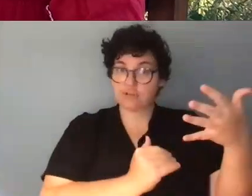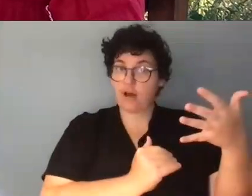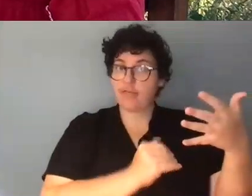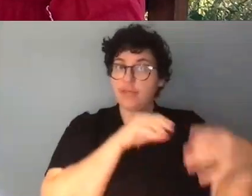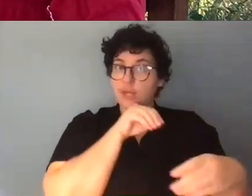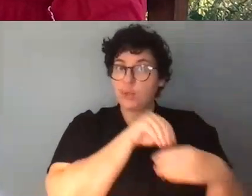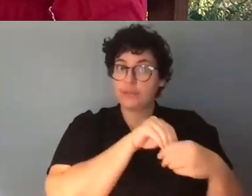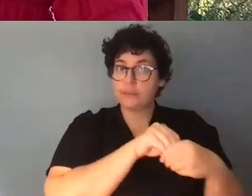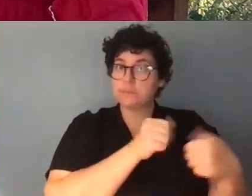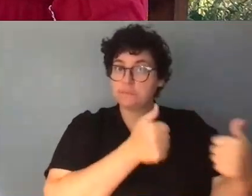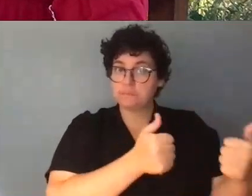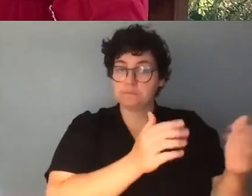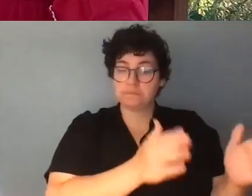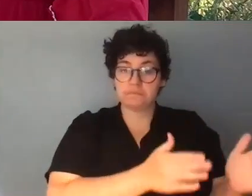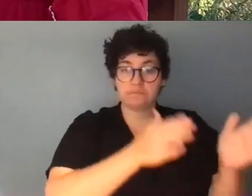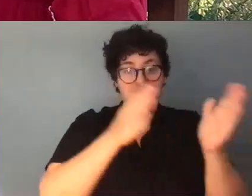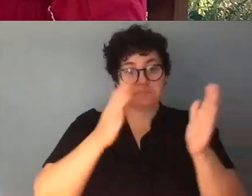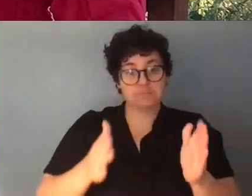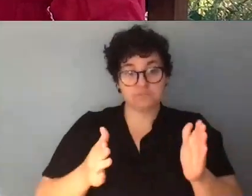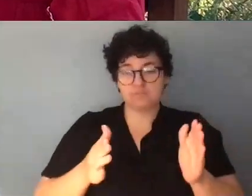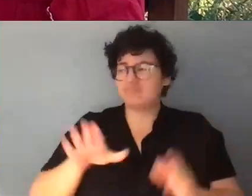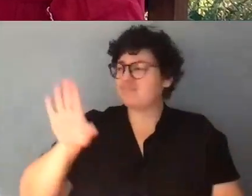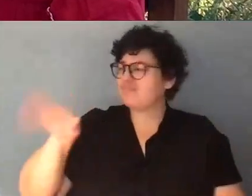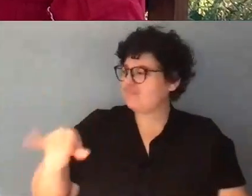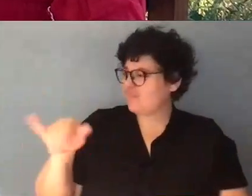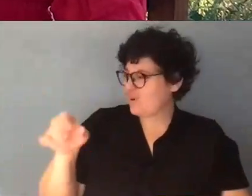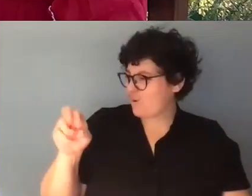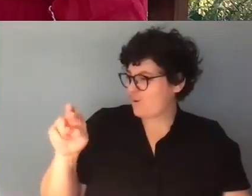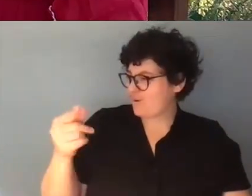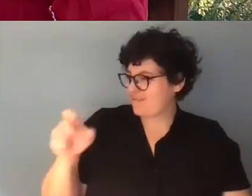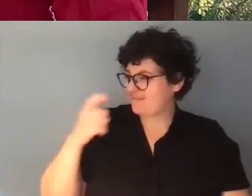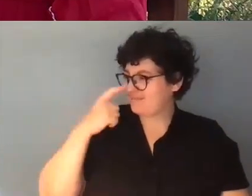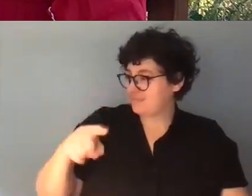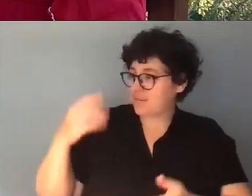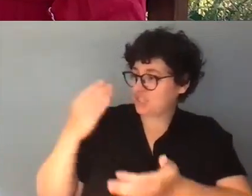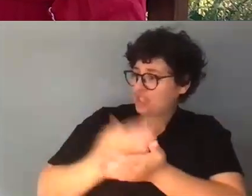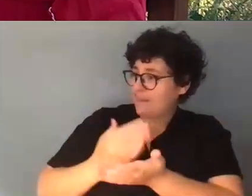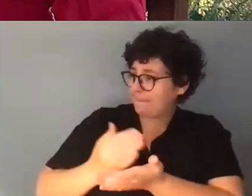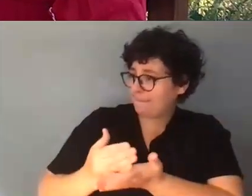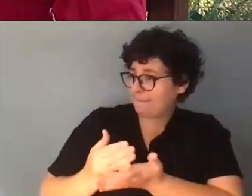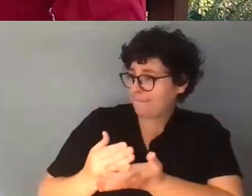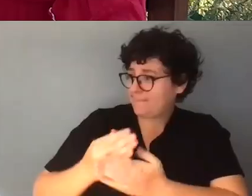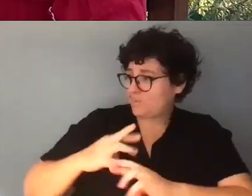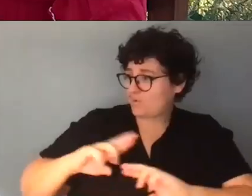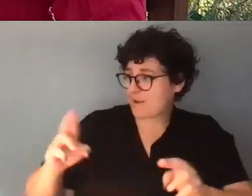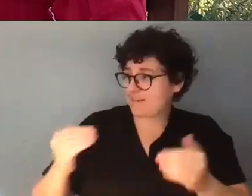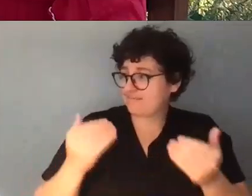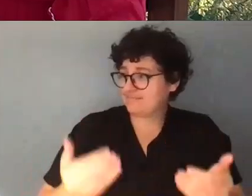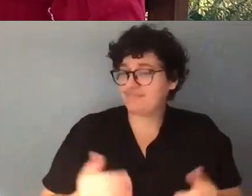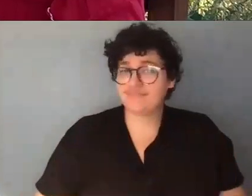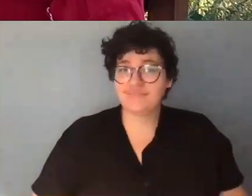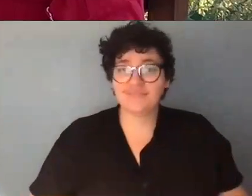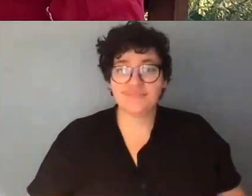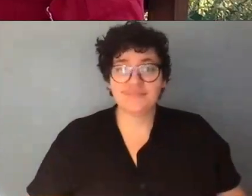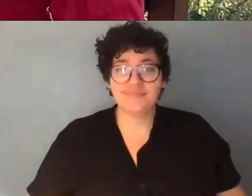los ingredientes. Ahora, empezamos. Jorge, ¿quieres cortar el